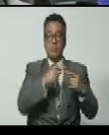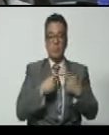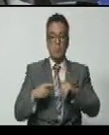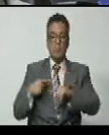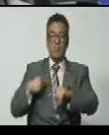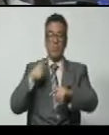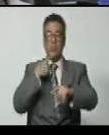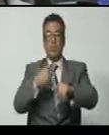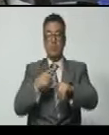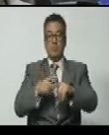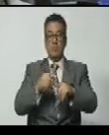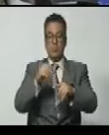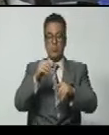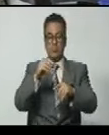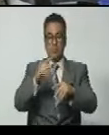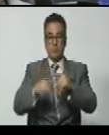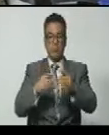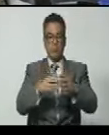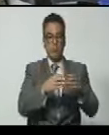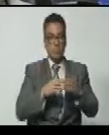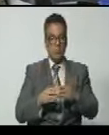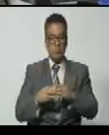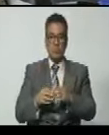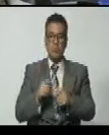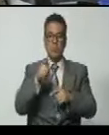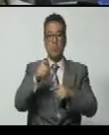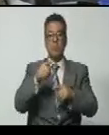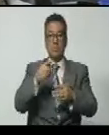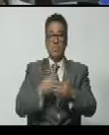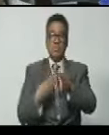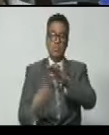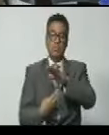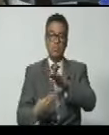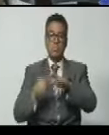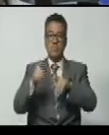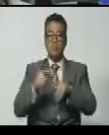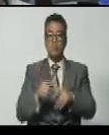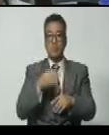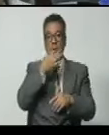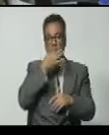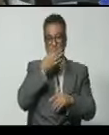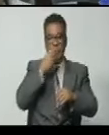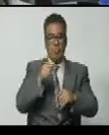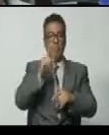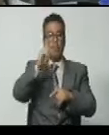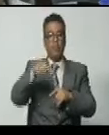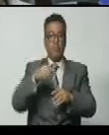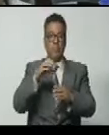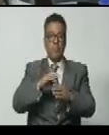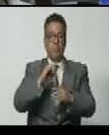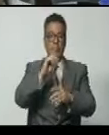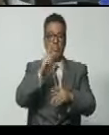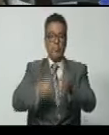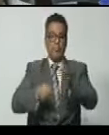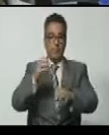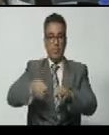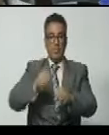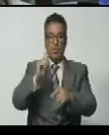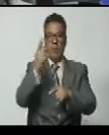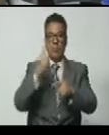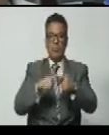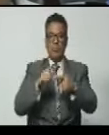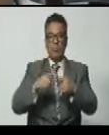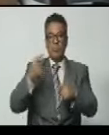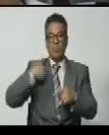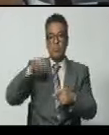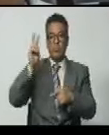Productos Básicos, y de igual manera en la Corte Permanente de Arbitraje. Todos sabemos que una de las prioridades